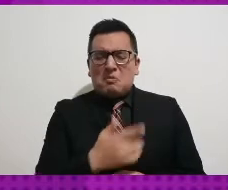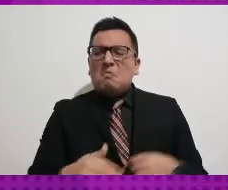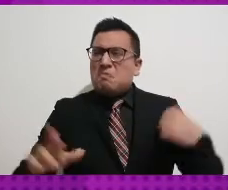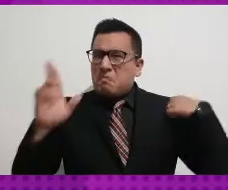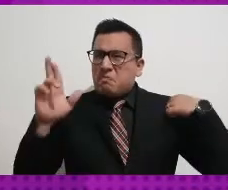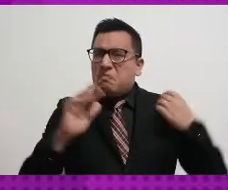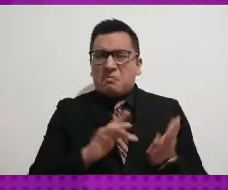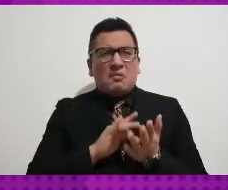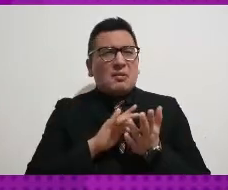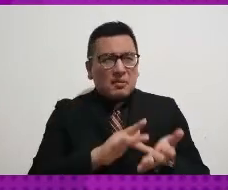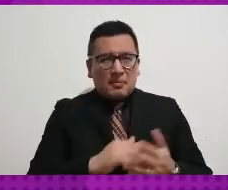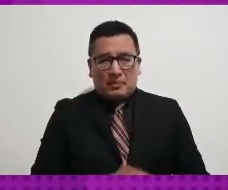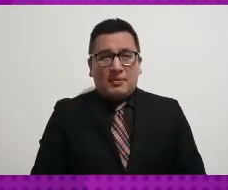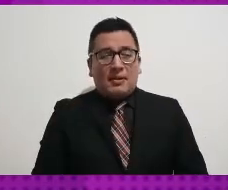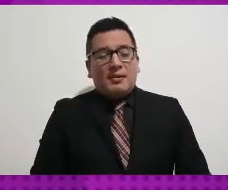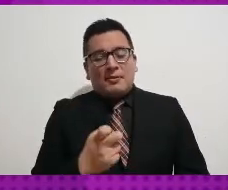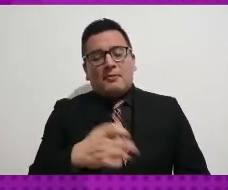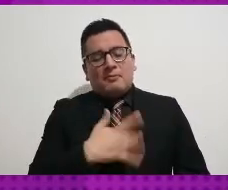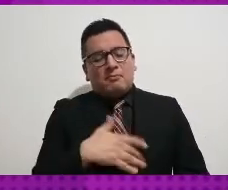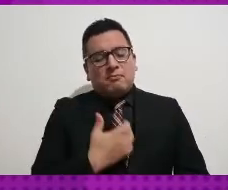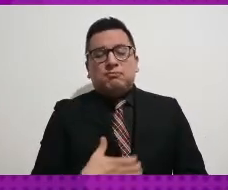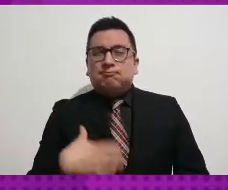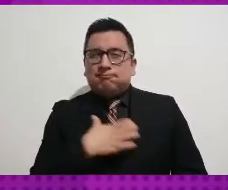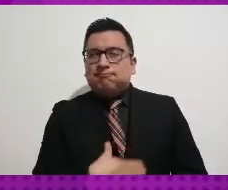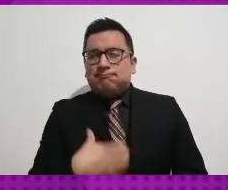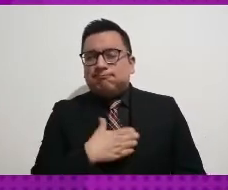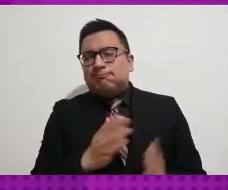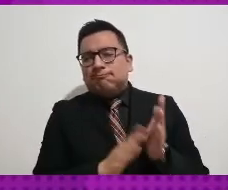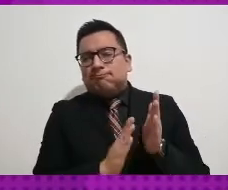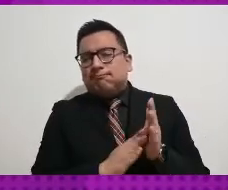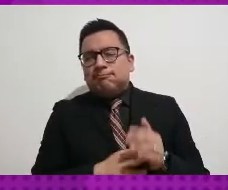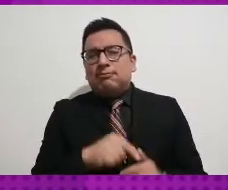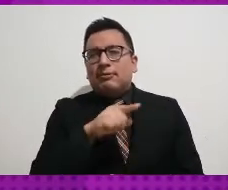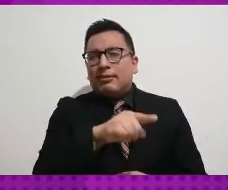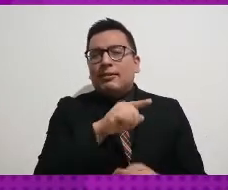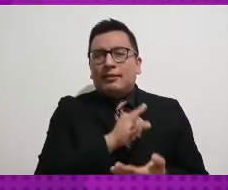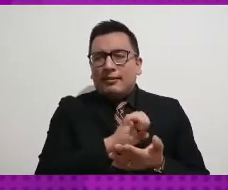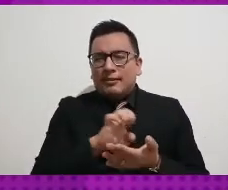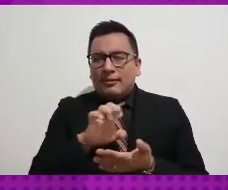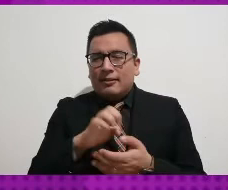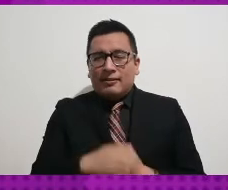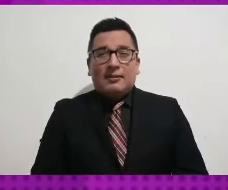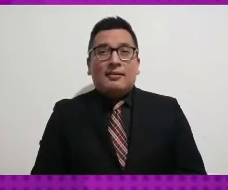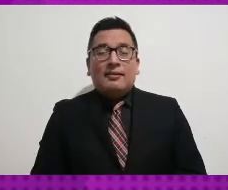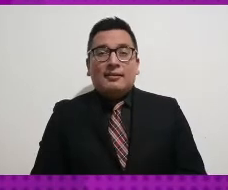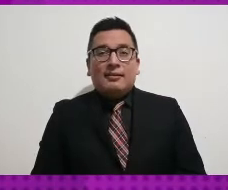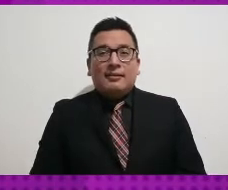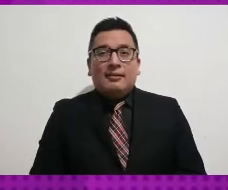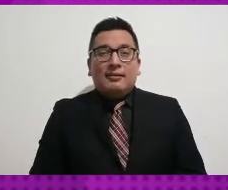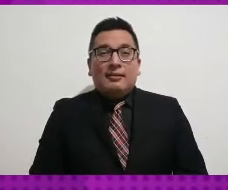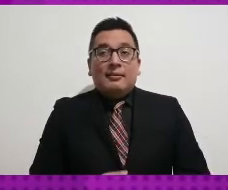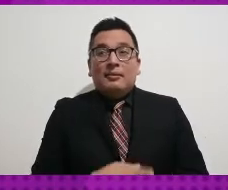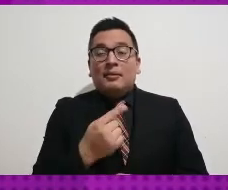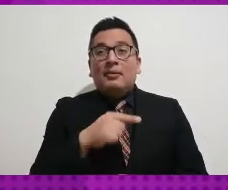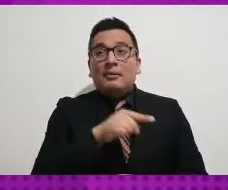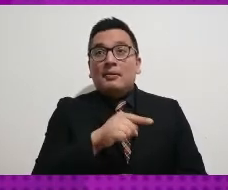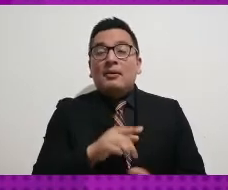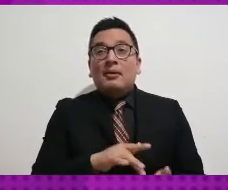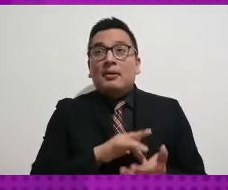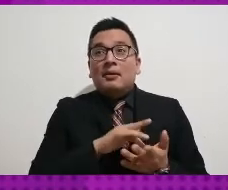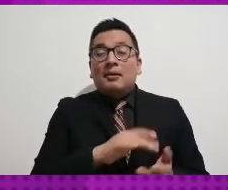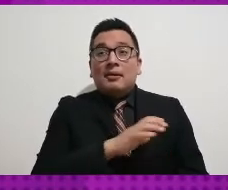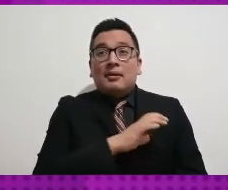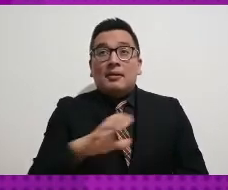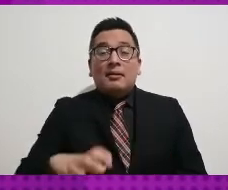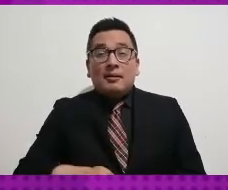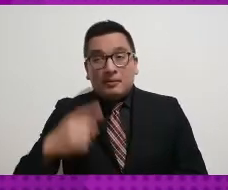sido total de apoyo. Yo felicito en este caso, como lo he hecho muchas veces, al Instituto Electoral, que, bueno, guía a los candidatos